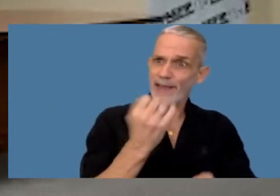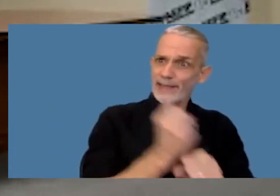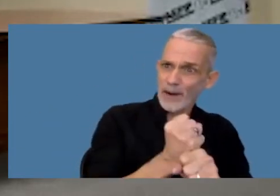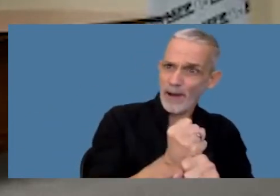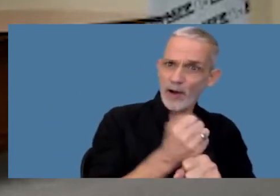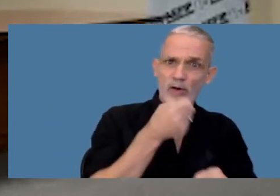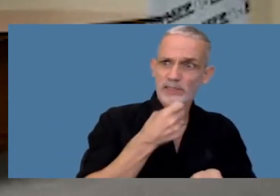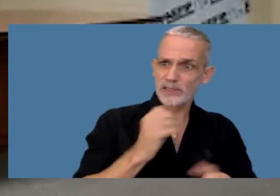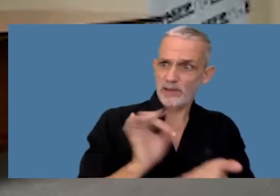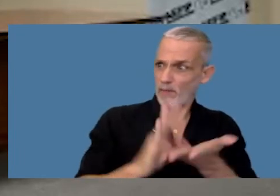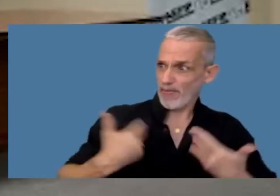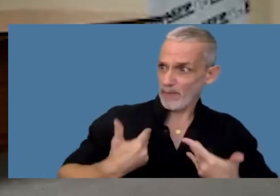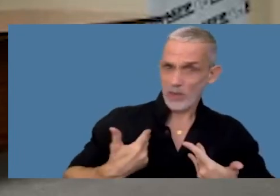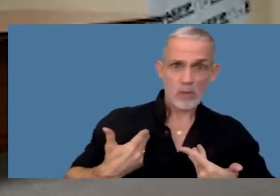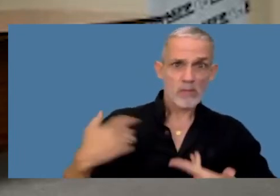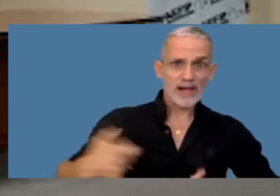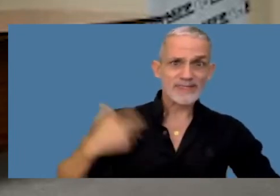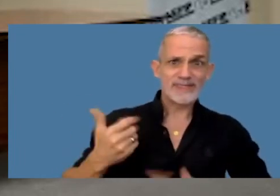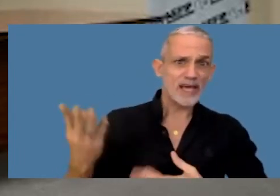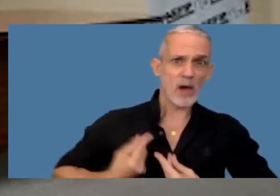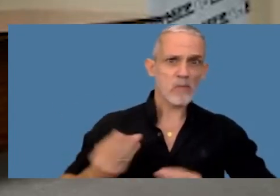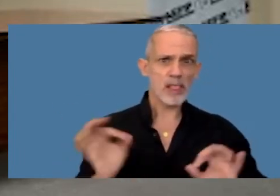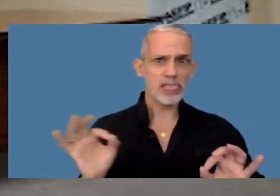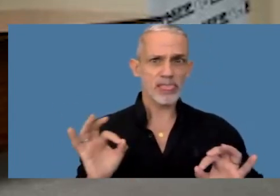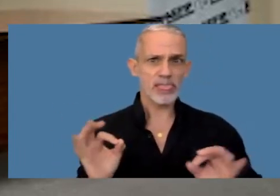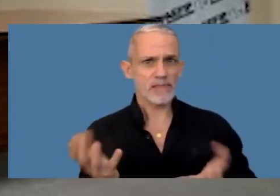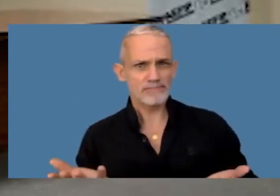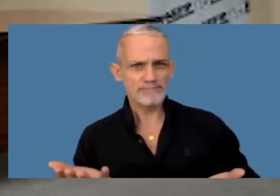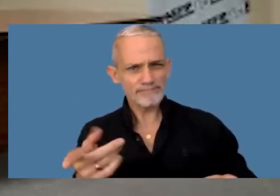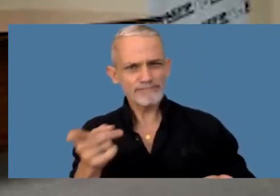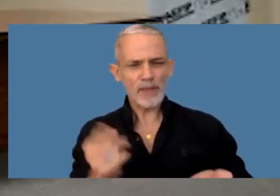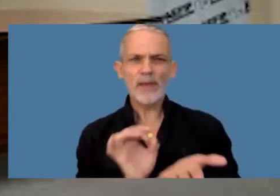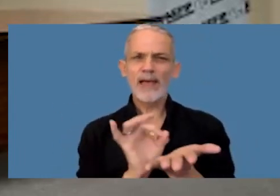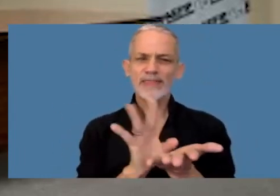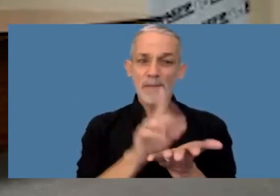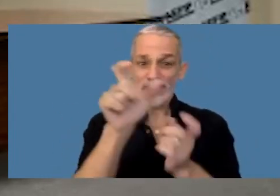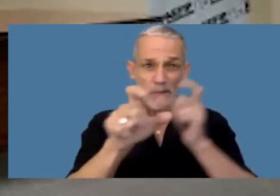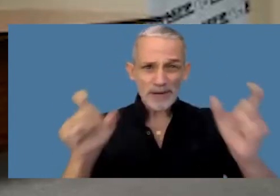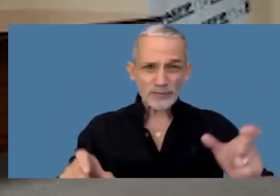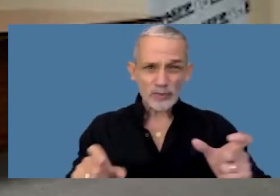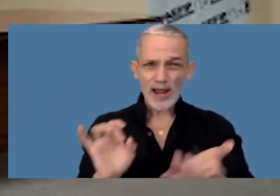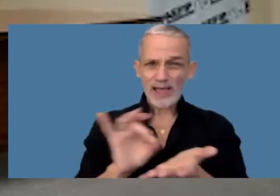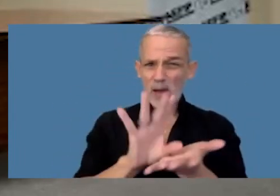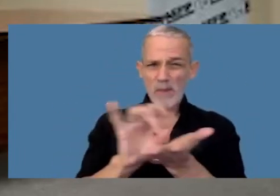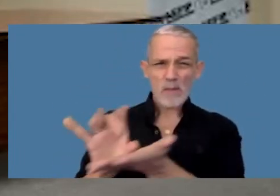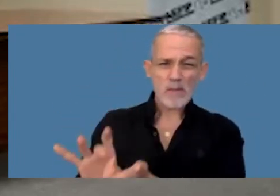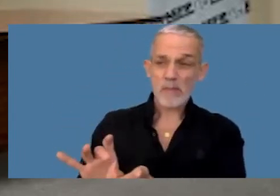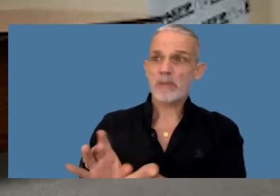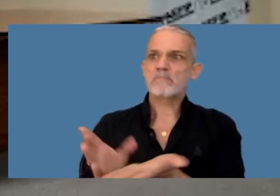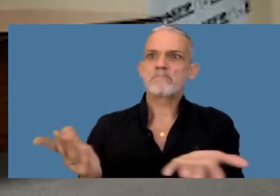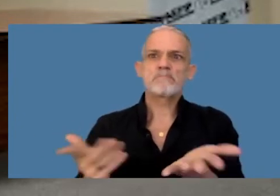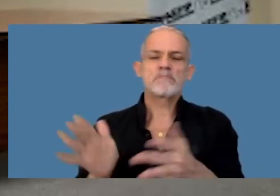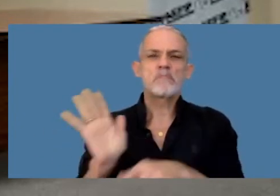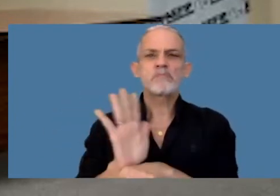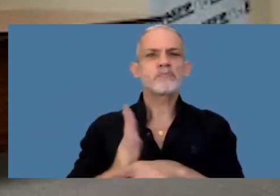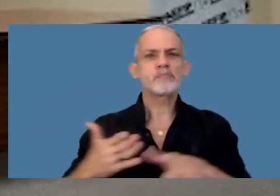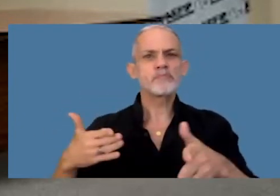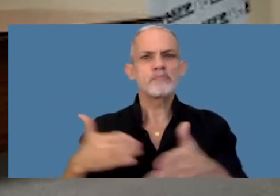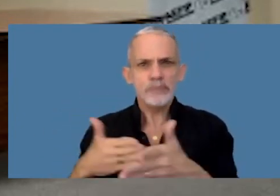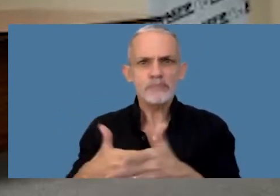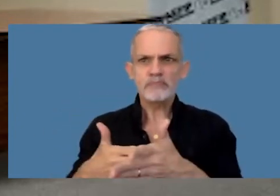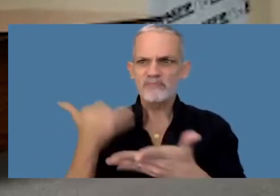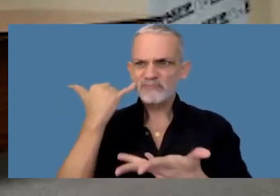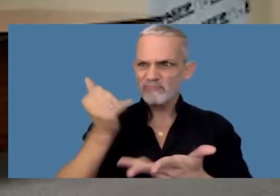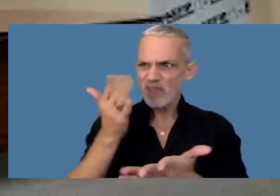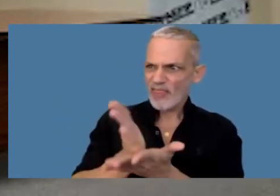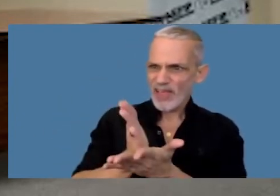vez que está despedido, es decir, el despido de esas personas impide el ejercicio de